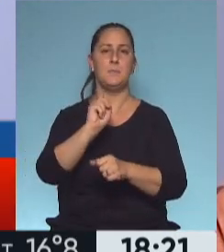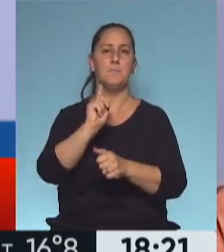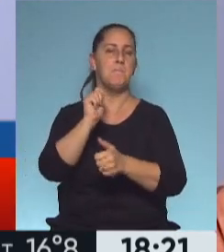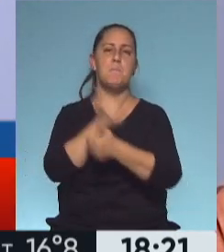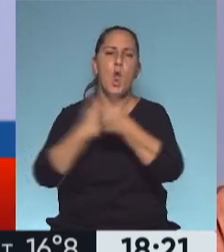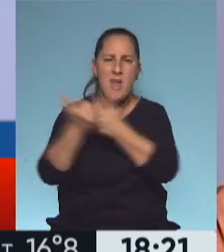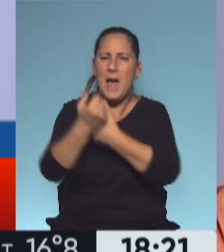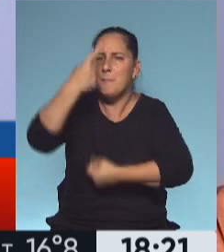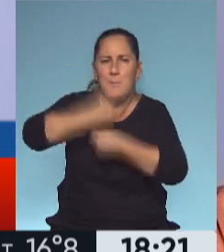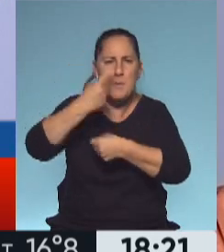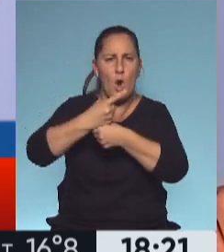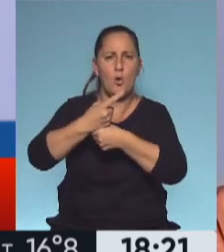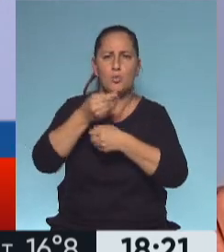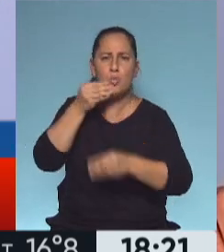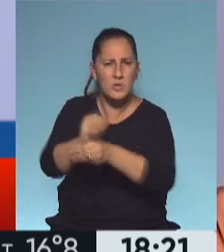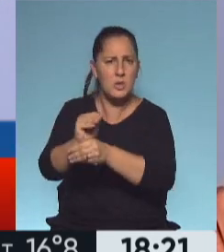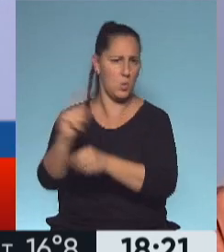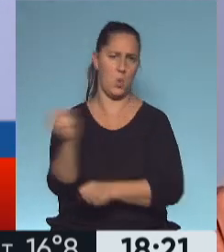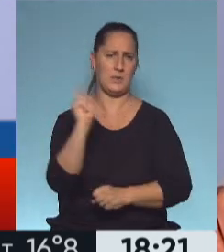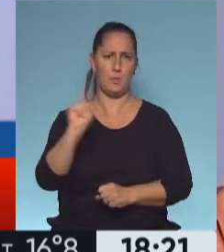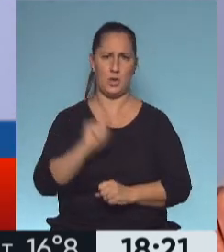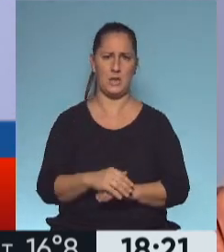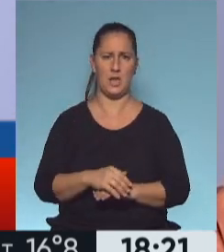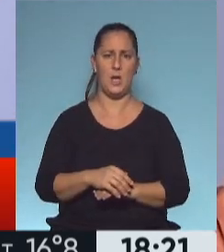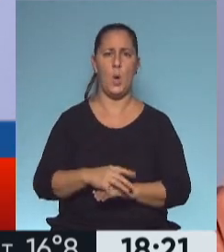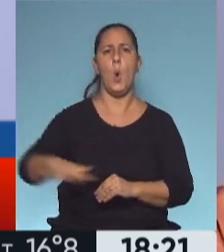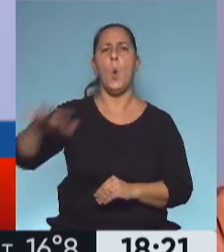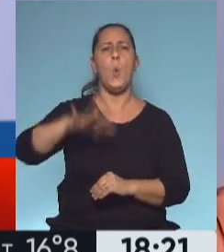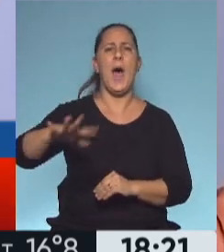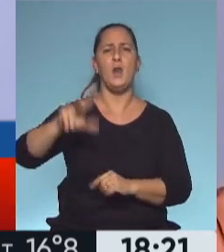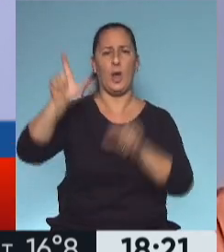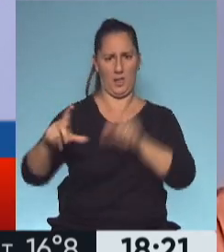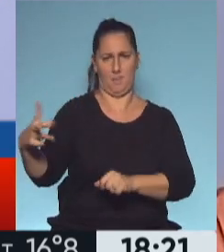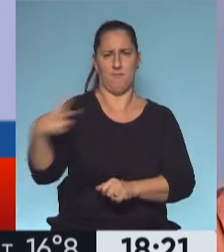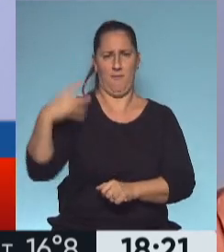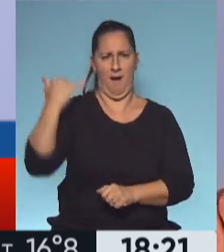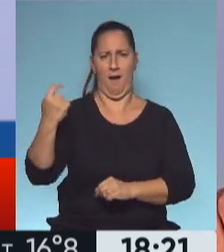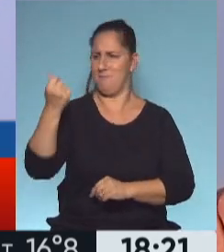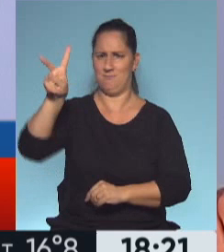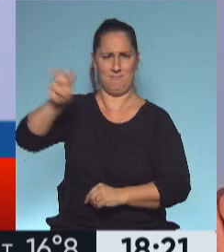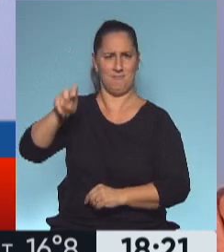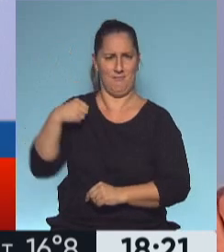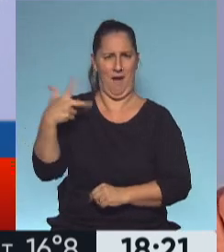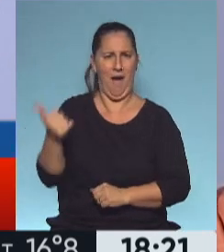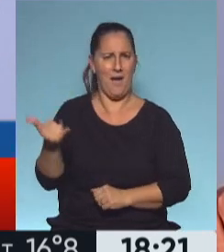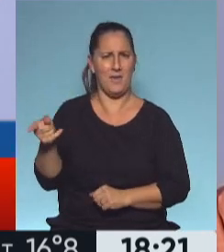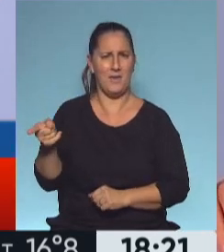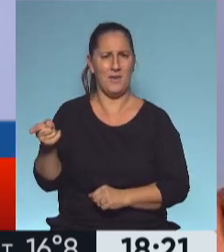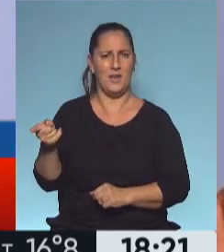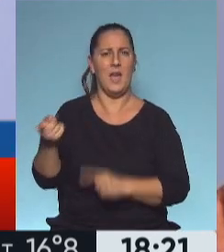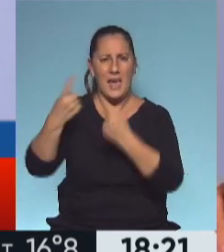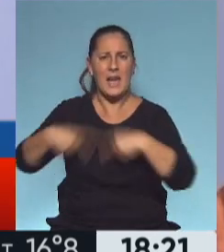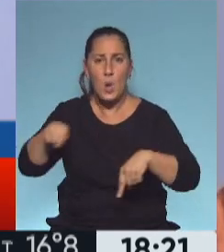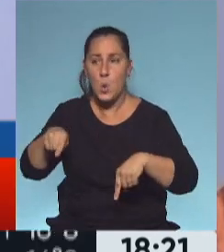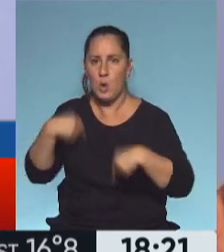sus subsidios. Barrios en donde vive gente de altos ingresos, cuando esos recursos tienen que